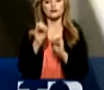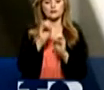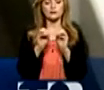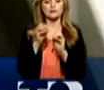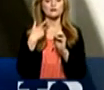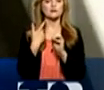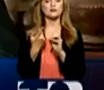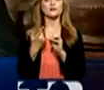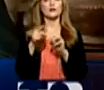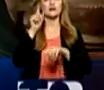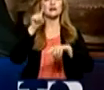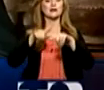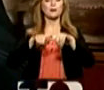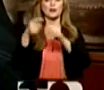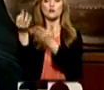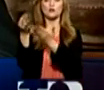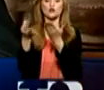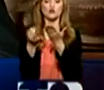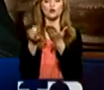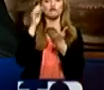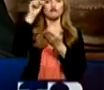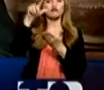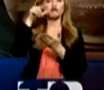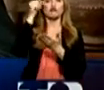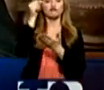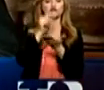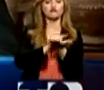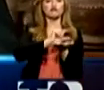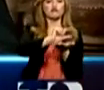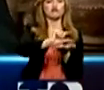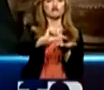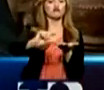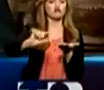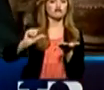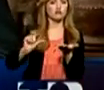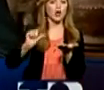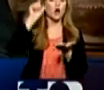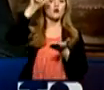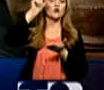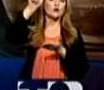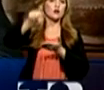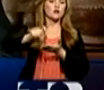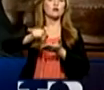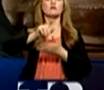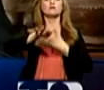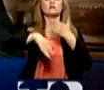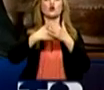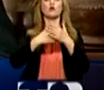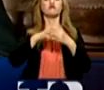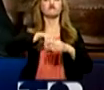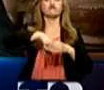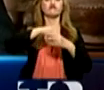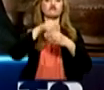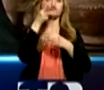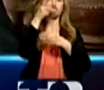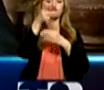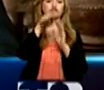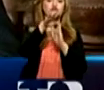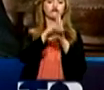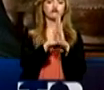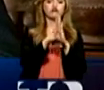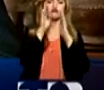ingresos realistas. Que mantenga o que continúe con el recorte del gasto, pero sobre todo se centre en el gasto corriente y que